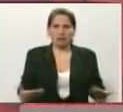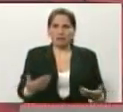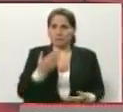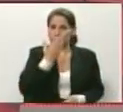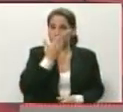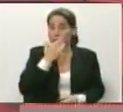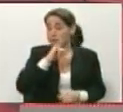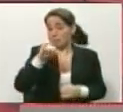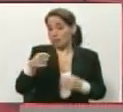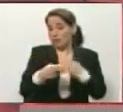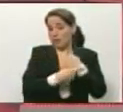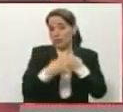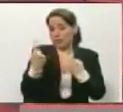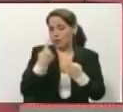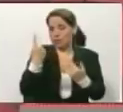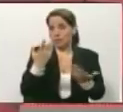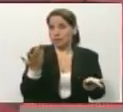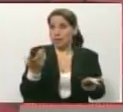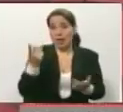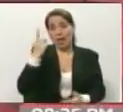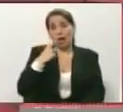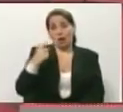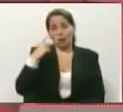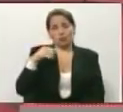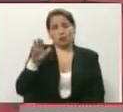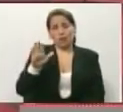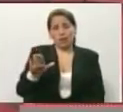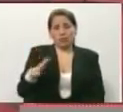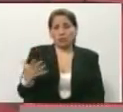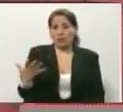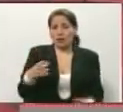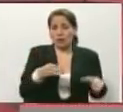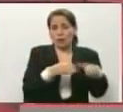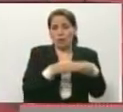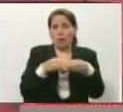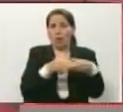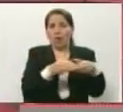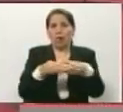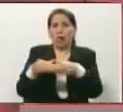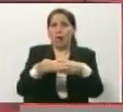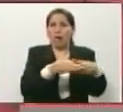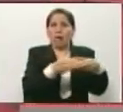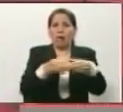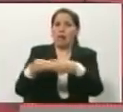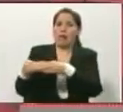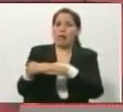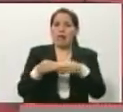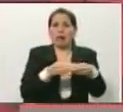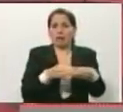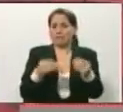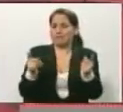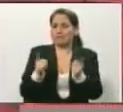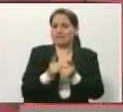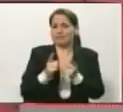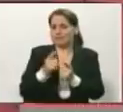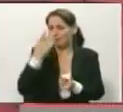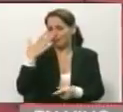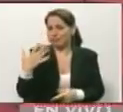Juanito Limaña. Porque están acostumbrados a andar en bandas. Ellos son bandas. Bandas.